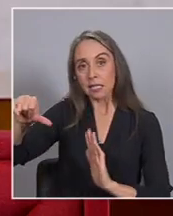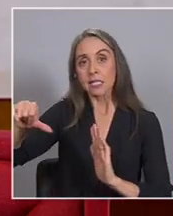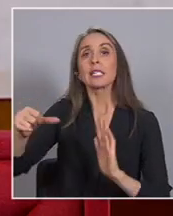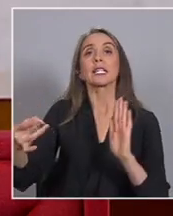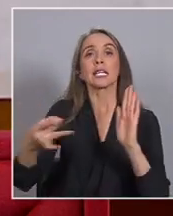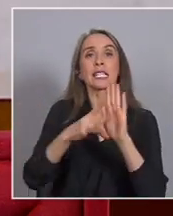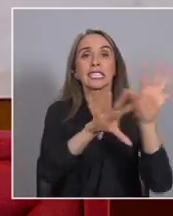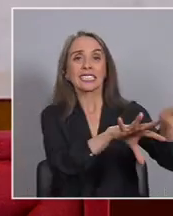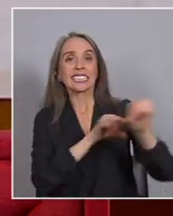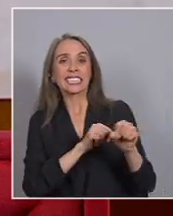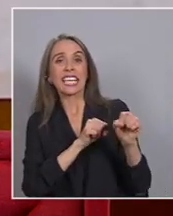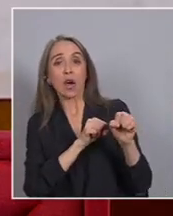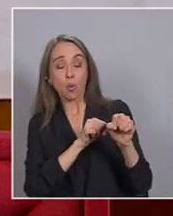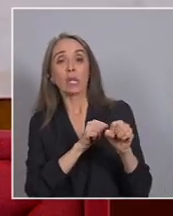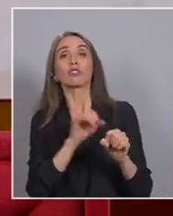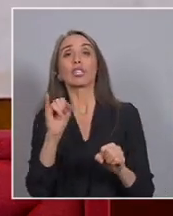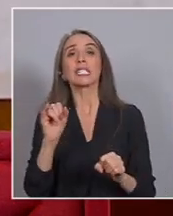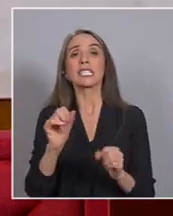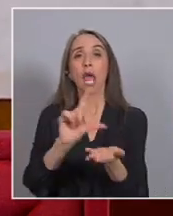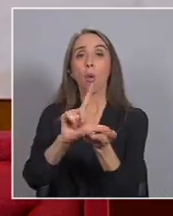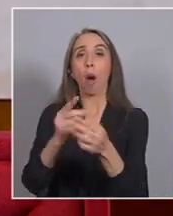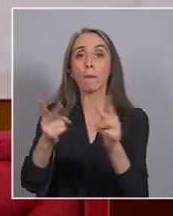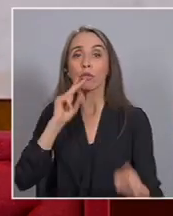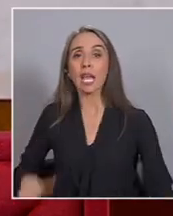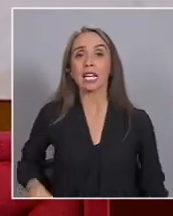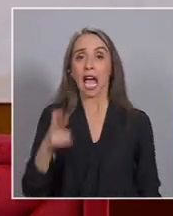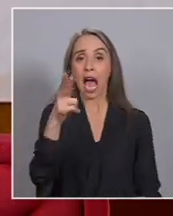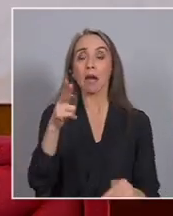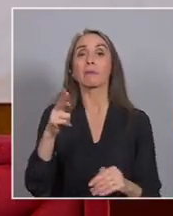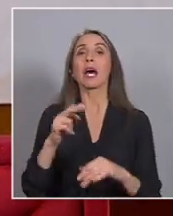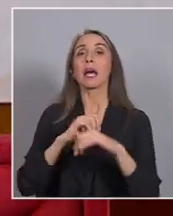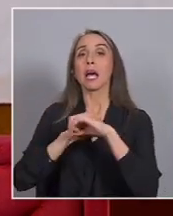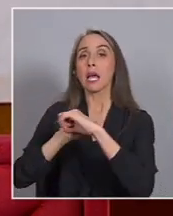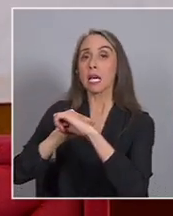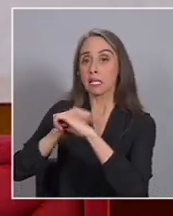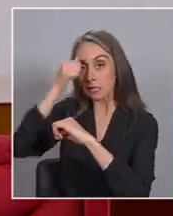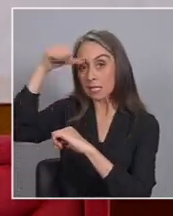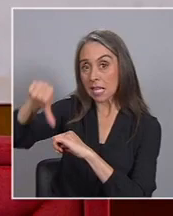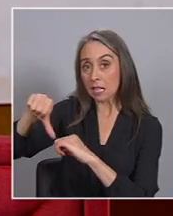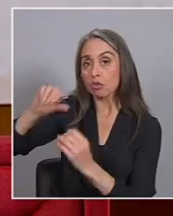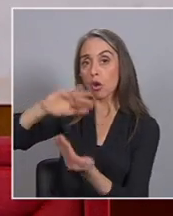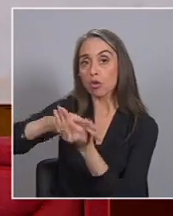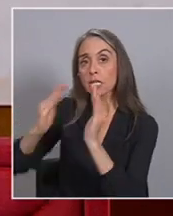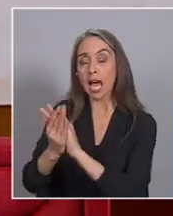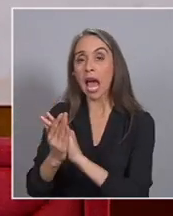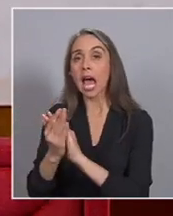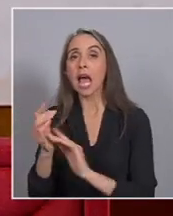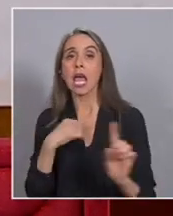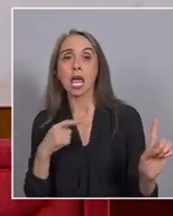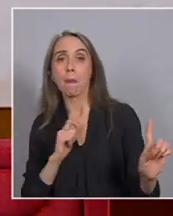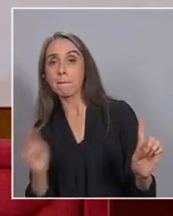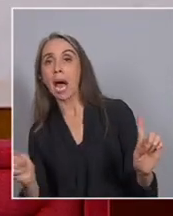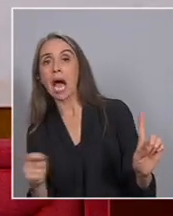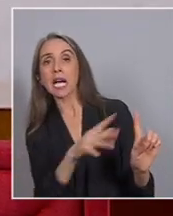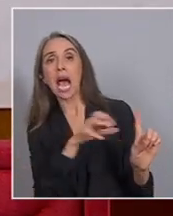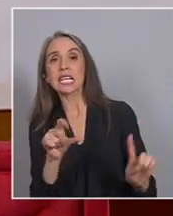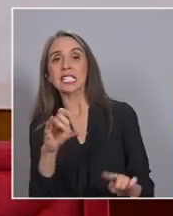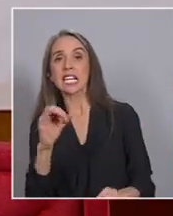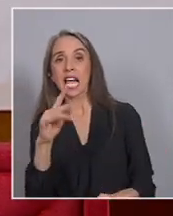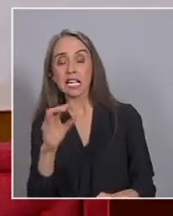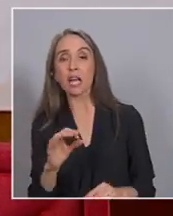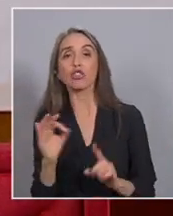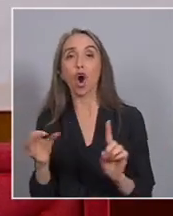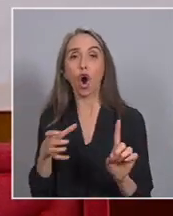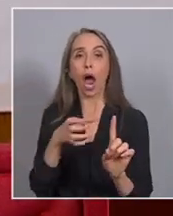y el porte de arma en lugares públicos, sancionar la conspiración para el sicariato, crear el delito de extorsión y reforzar las